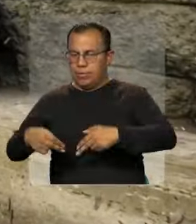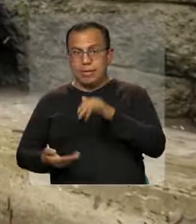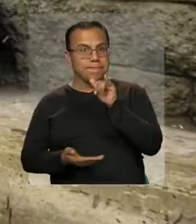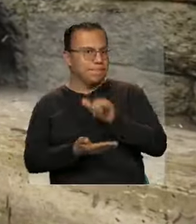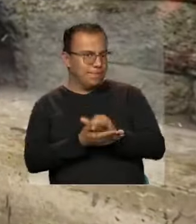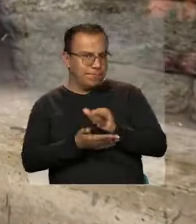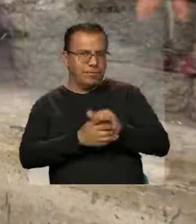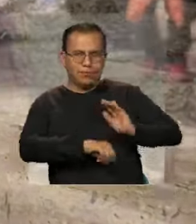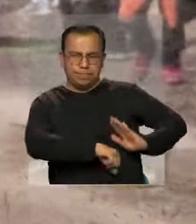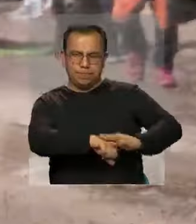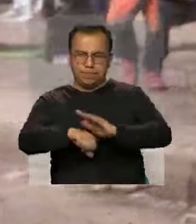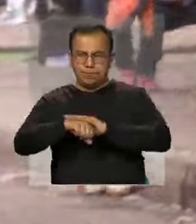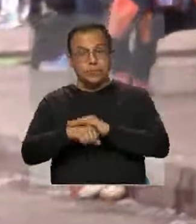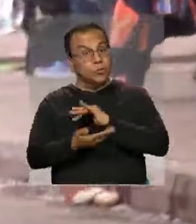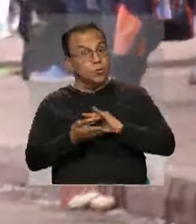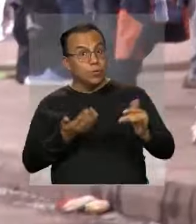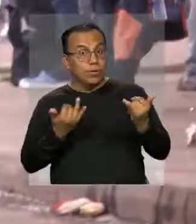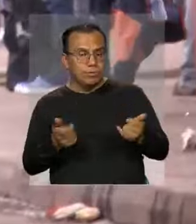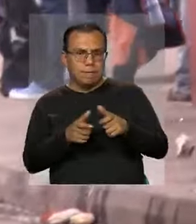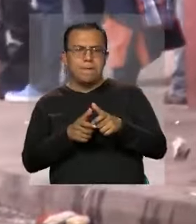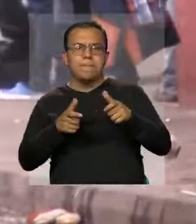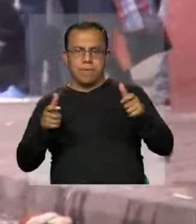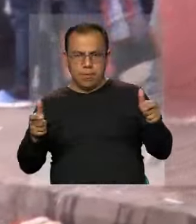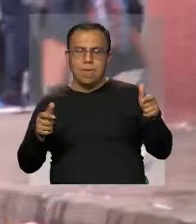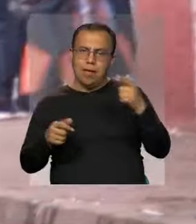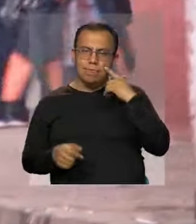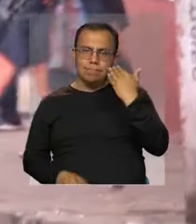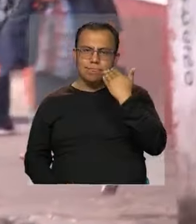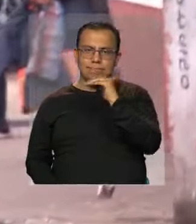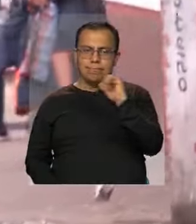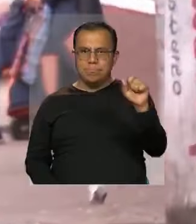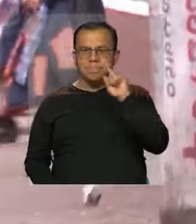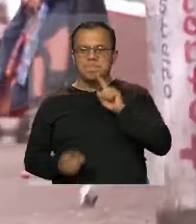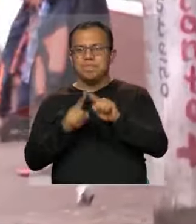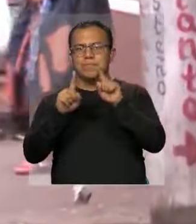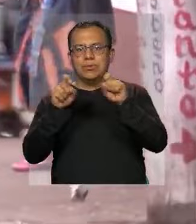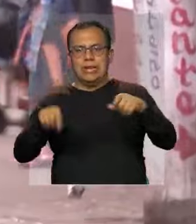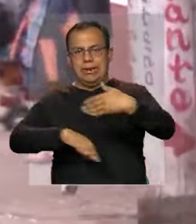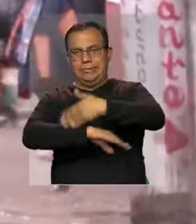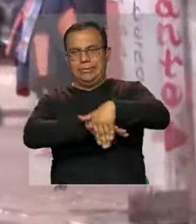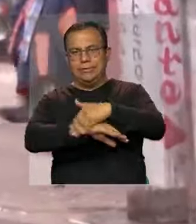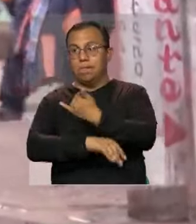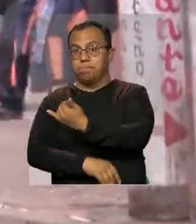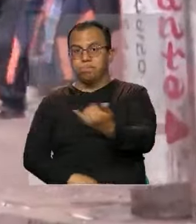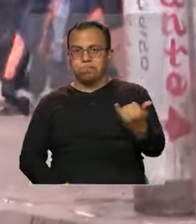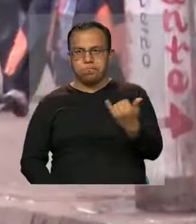el llamado se hace urgente, ya que cada vez son más las mujeres que llegan a las calles.